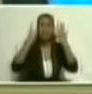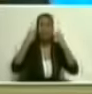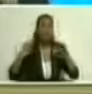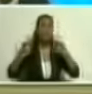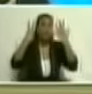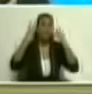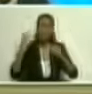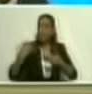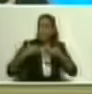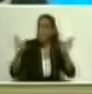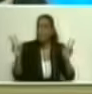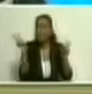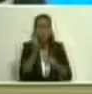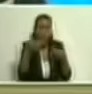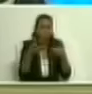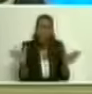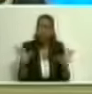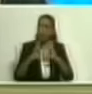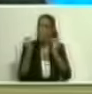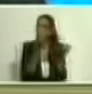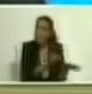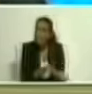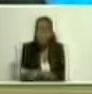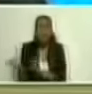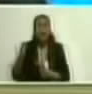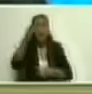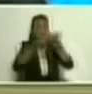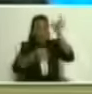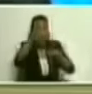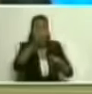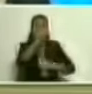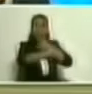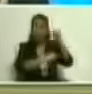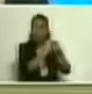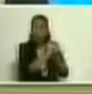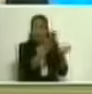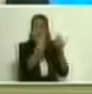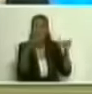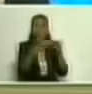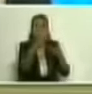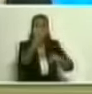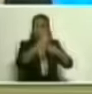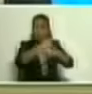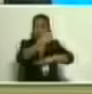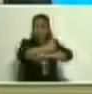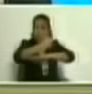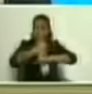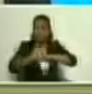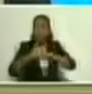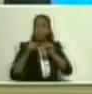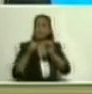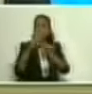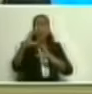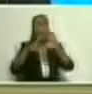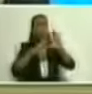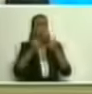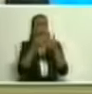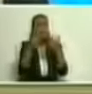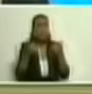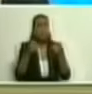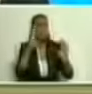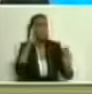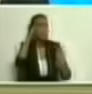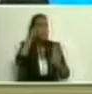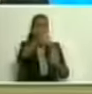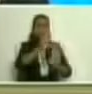séptima. Las puertas de Venezuela están abiertas para usted, fiscal, para su equipo, y sigamos en una comunicación